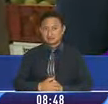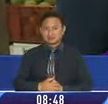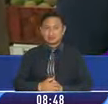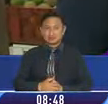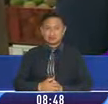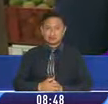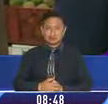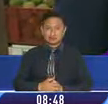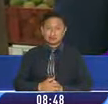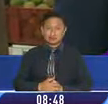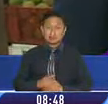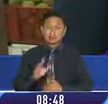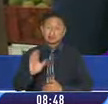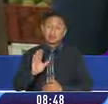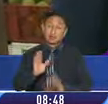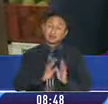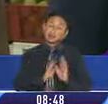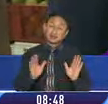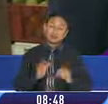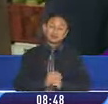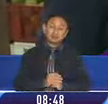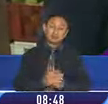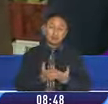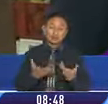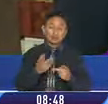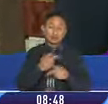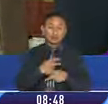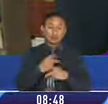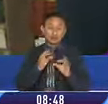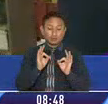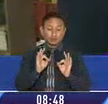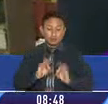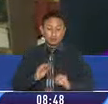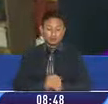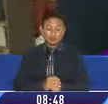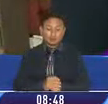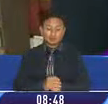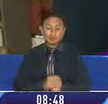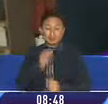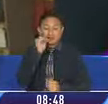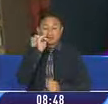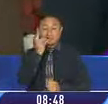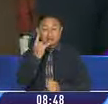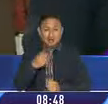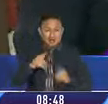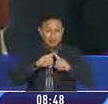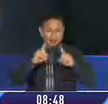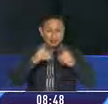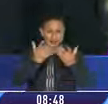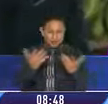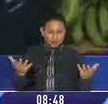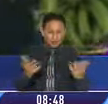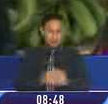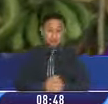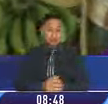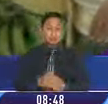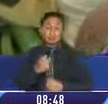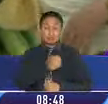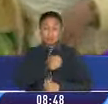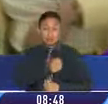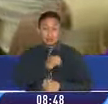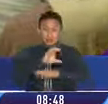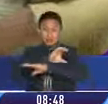nosotros nada más que tenemos cosas, productos fresquitos, rábano, brócoli, todas cosas que traemos